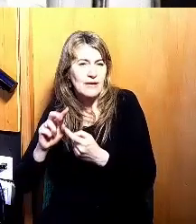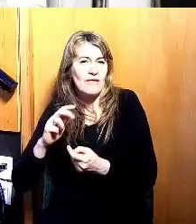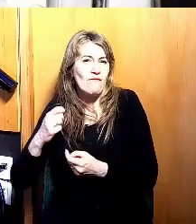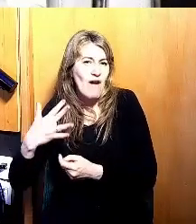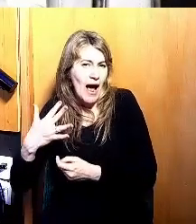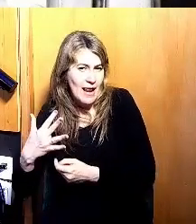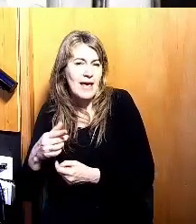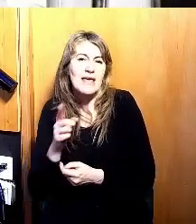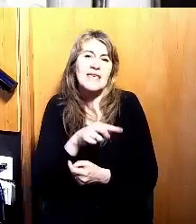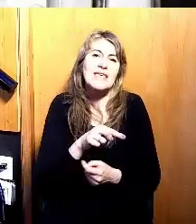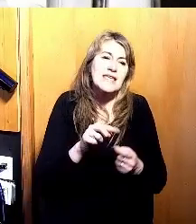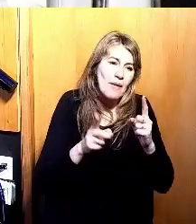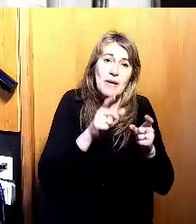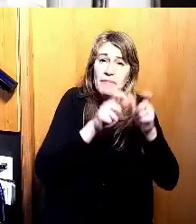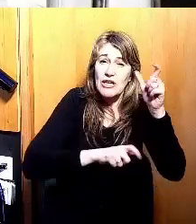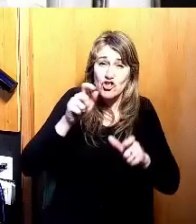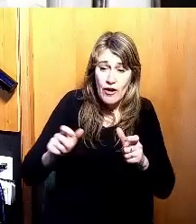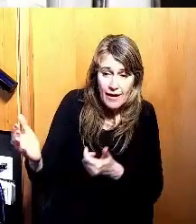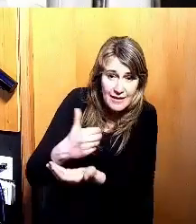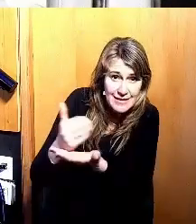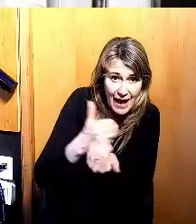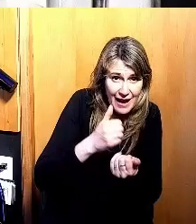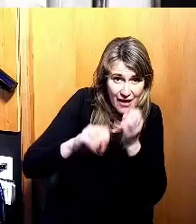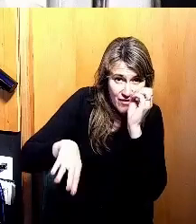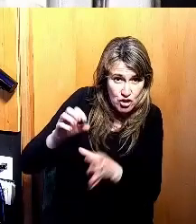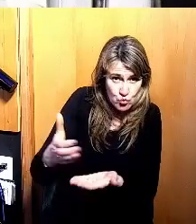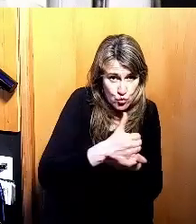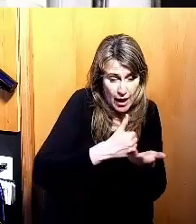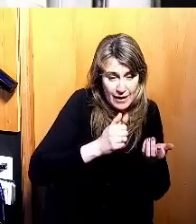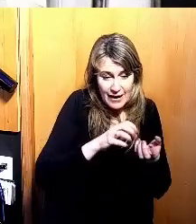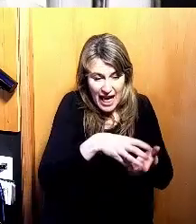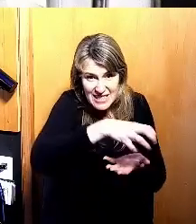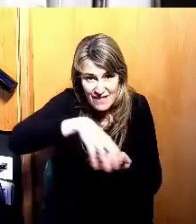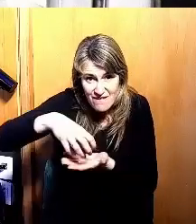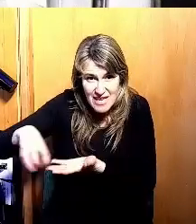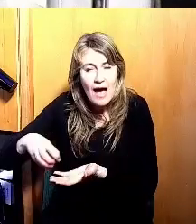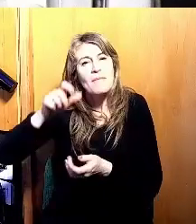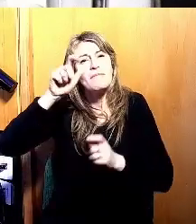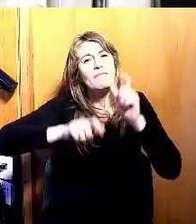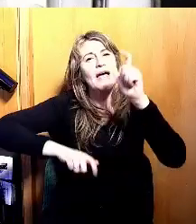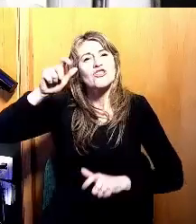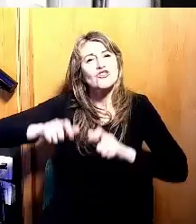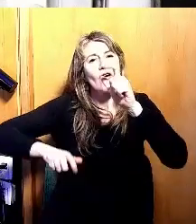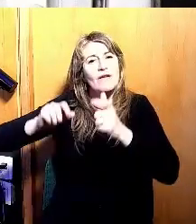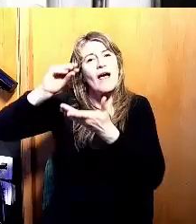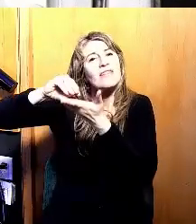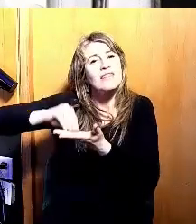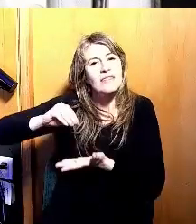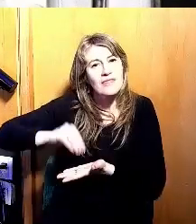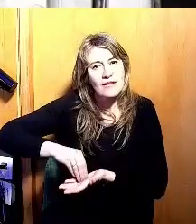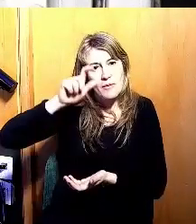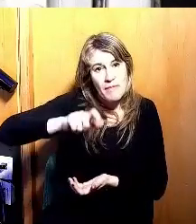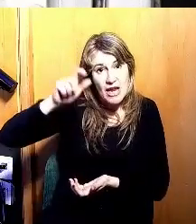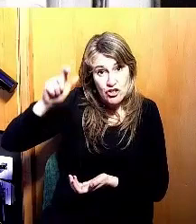trabajan con clasificación de residuos. Y los datos de la población, ¿dónde está la población? Entendiendo que esa población